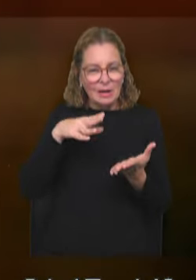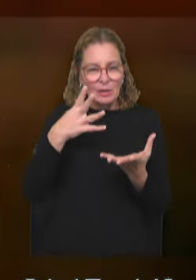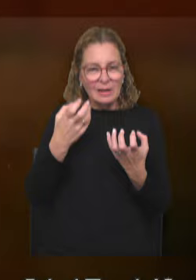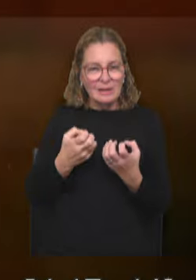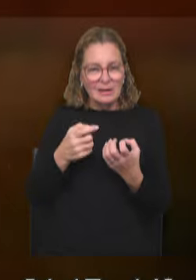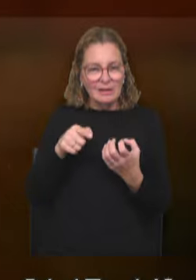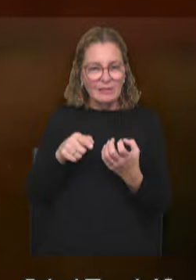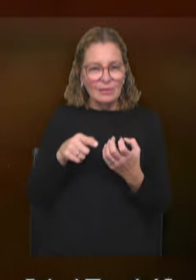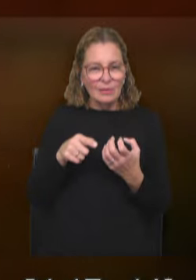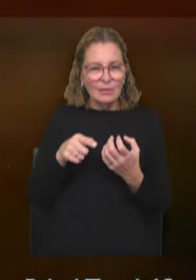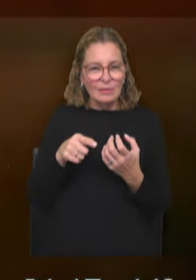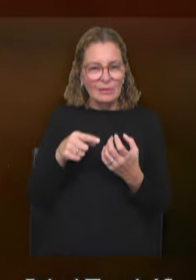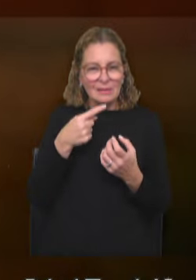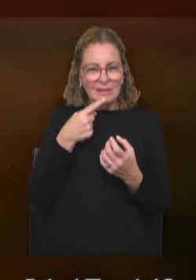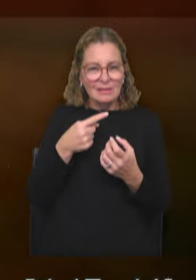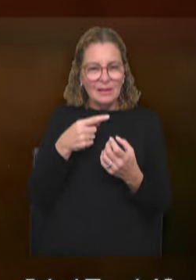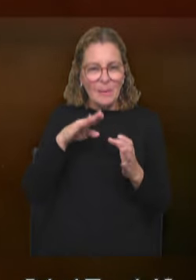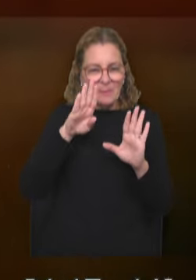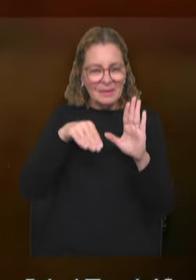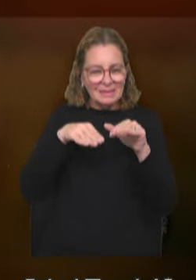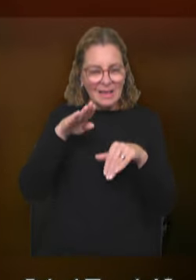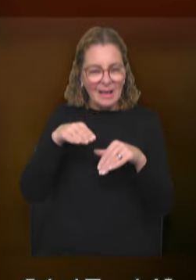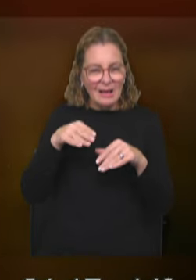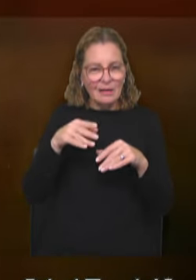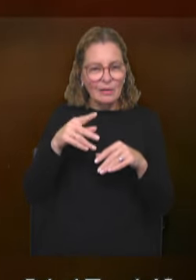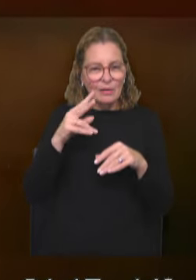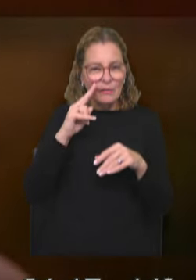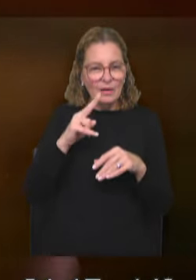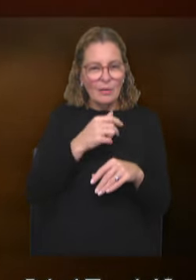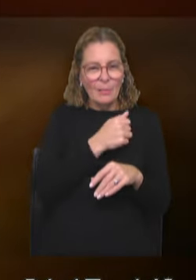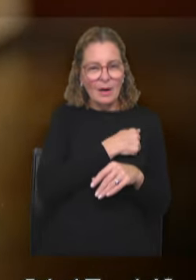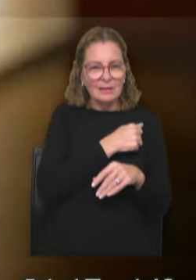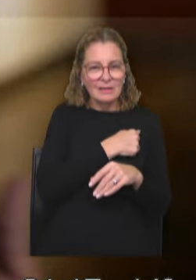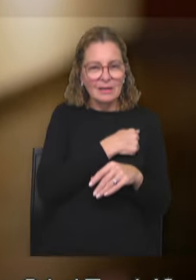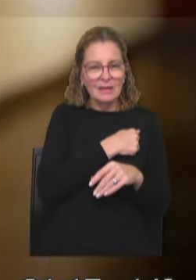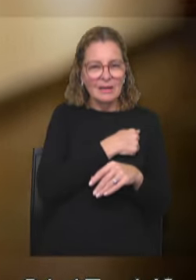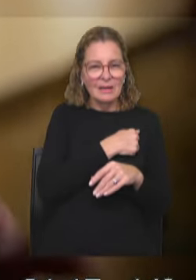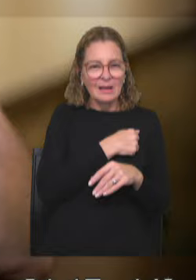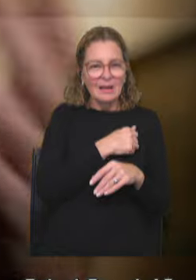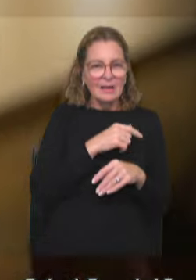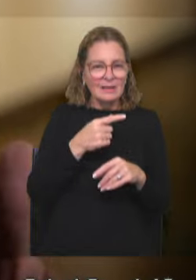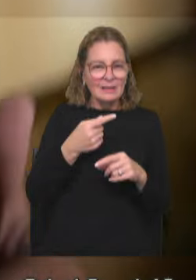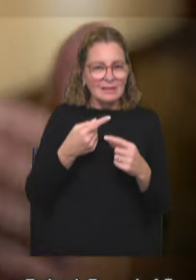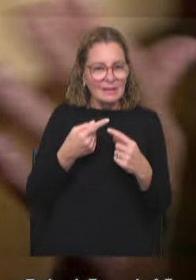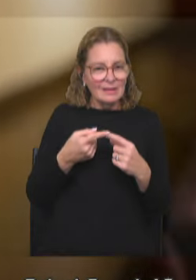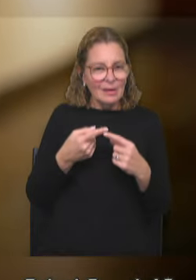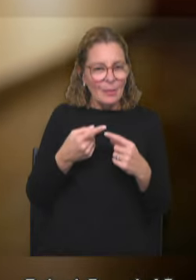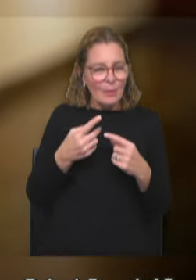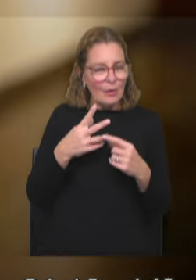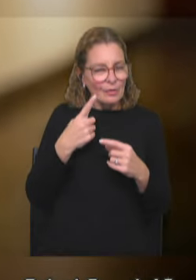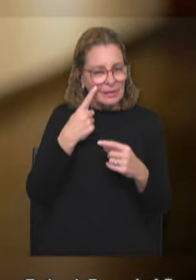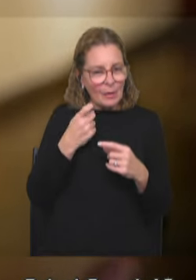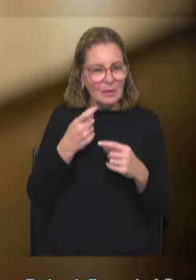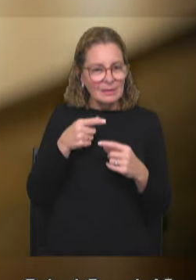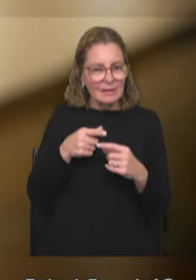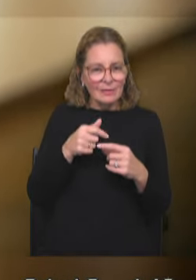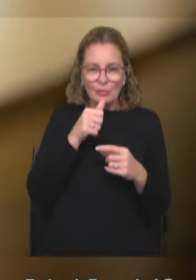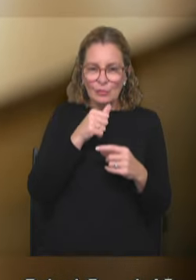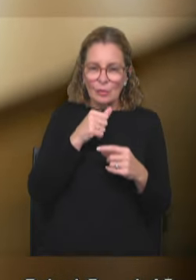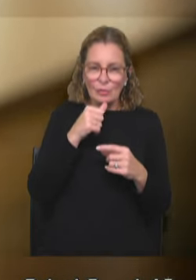ser un academicista, él pinta las cosas como la Artigas en la Ciudadela, la Carlota. Él interpreta y lo